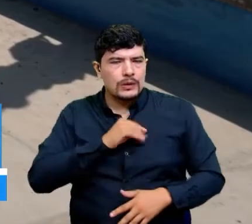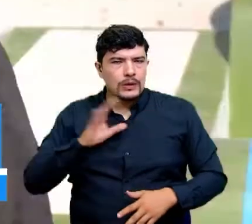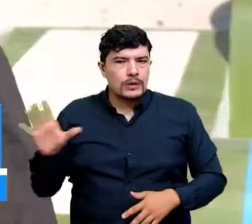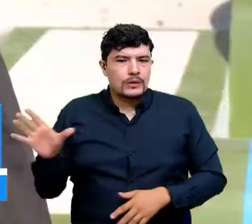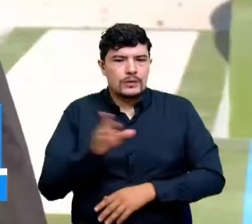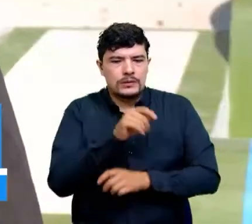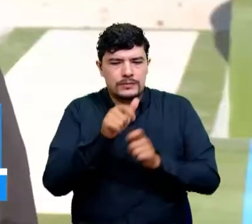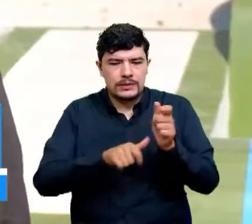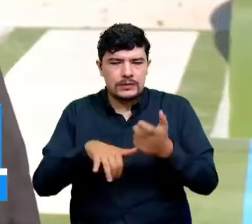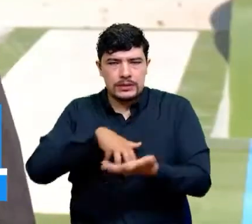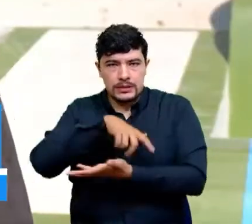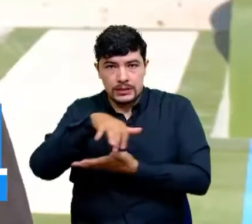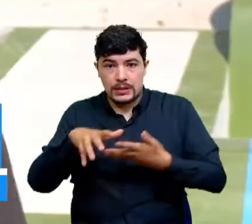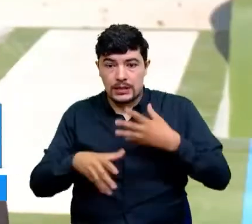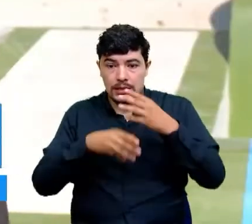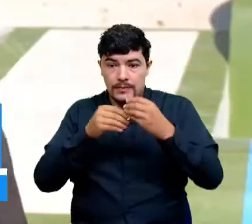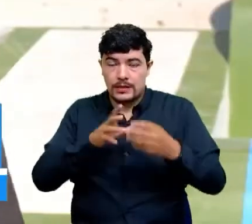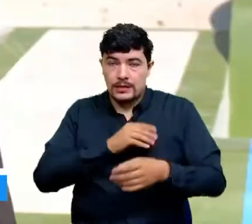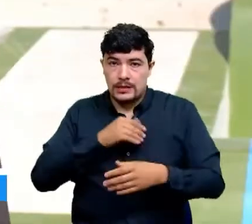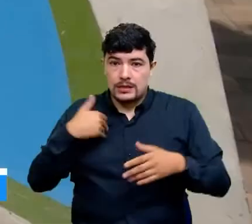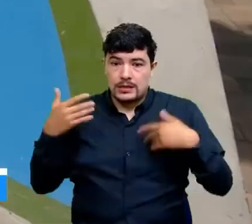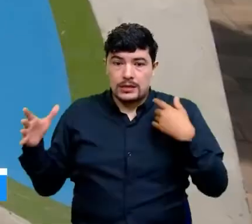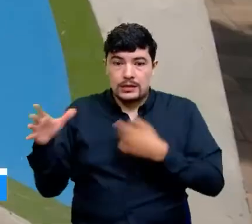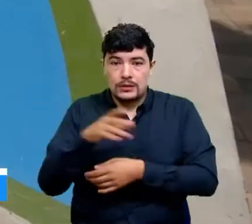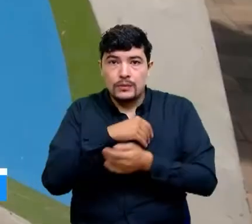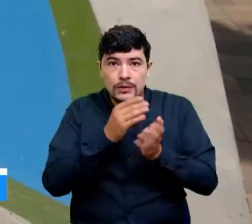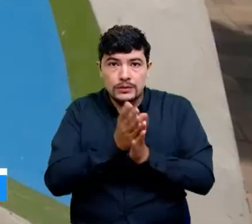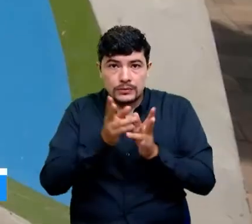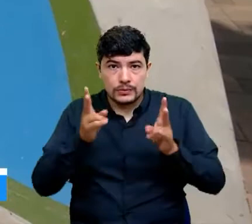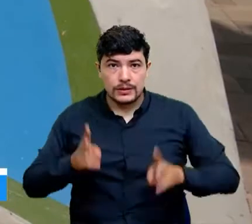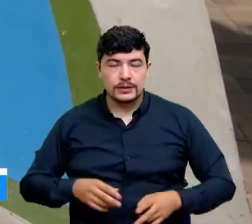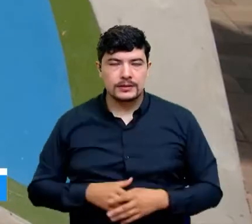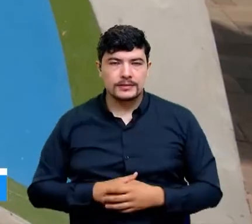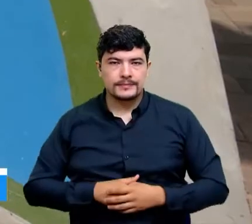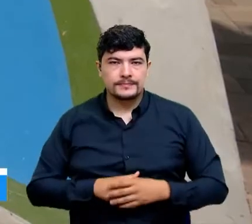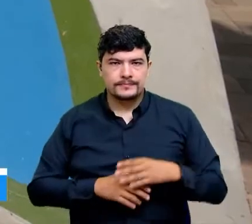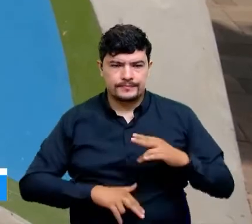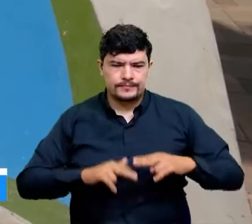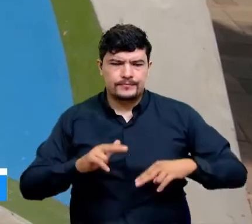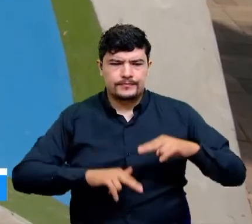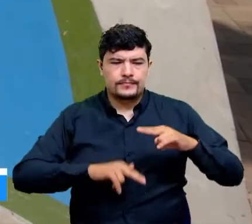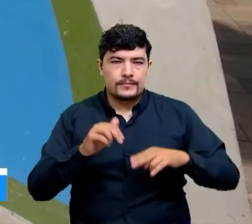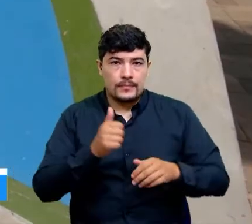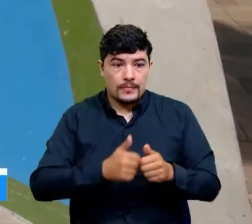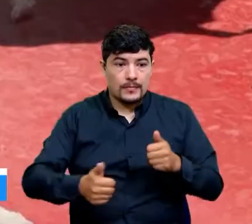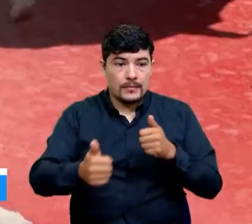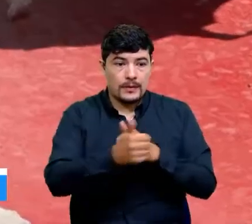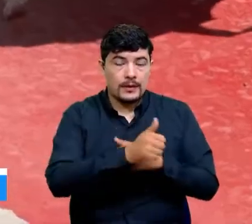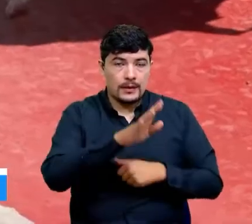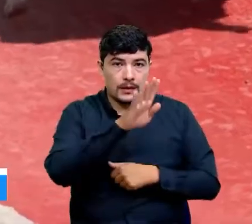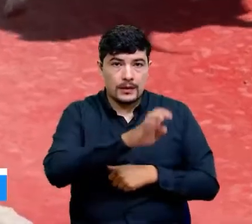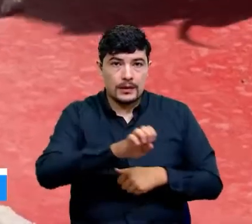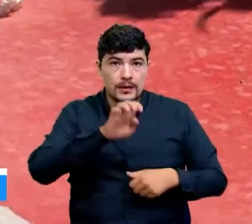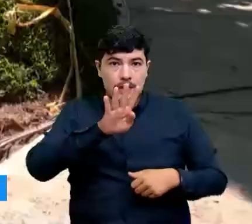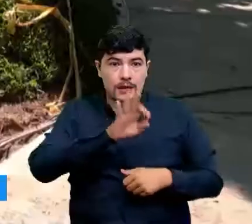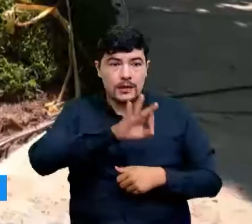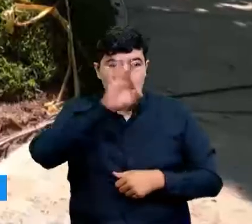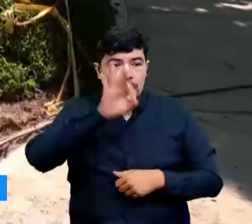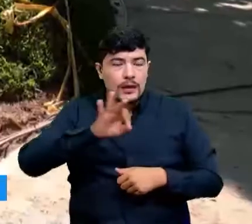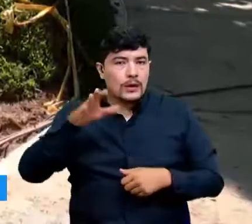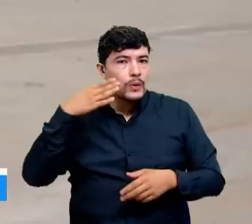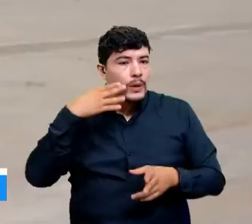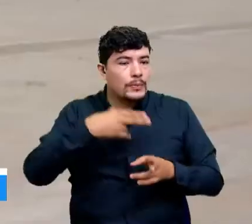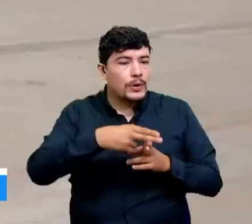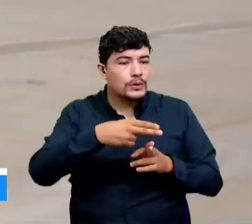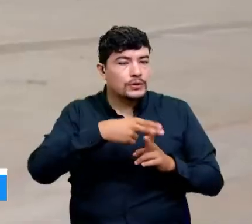santandereanos y para el disfrute de toda la comunidad estudiantil su construcción avanza a un 94 por ciento por lo cual se inaugurará en